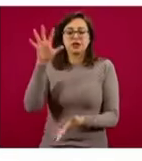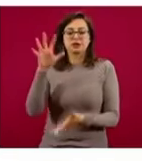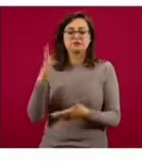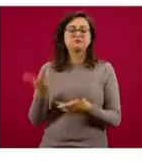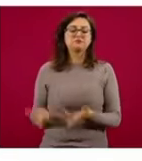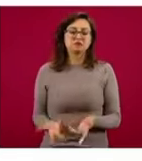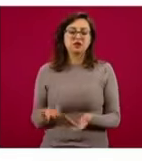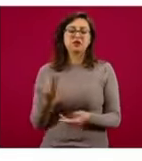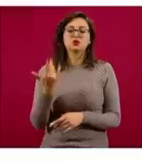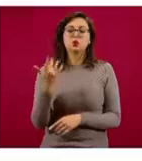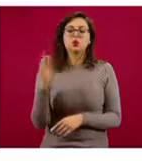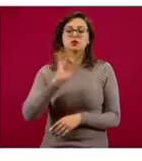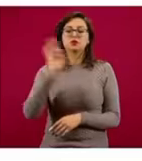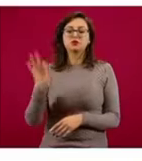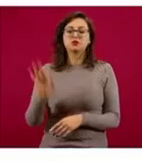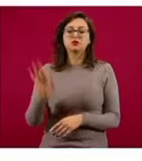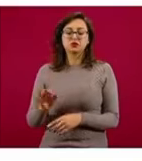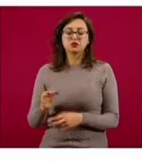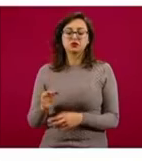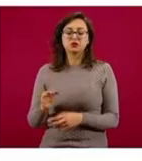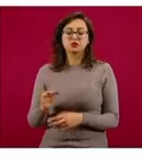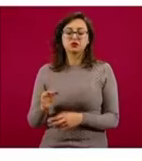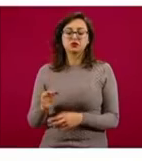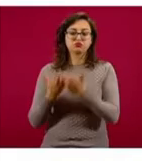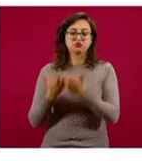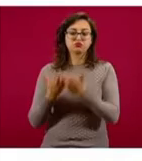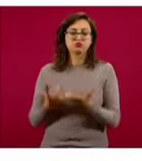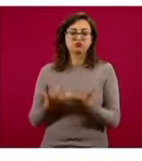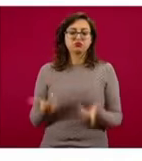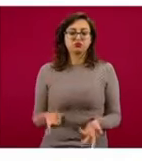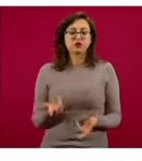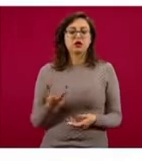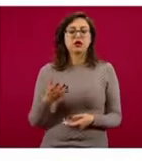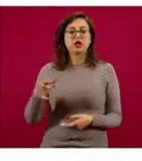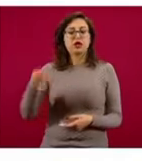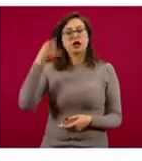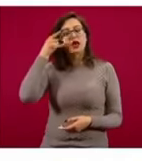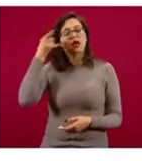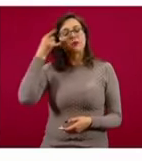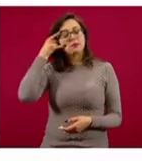más del 50% de ocupación, destacando inclusive